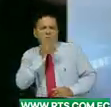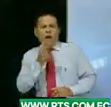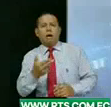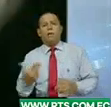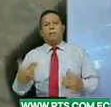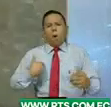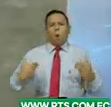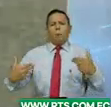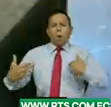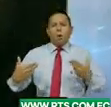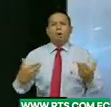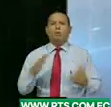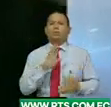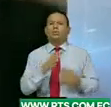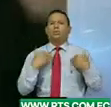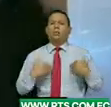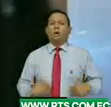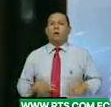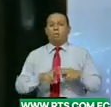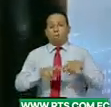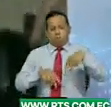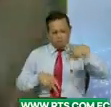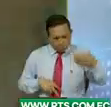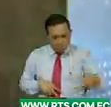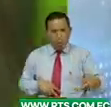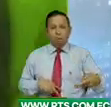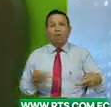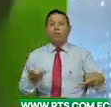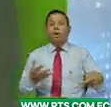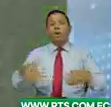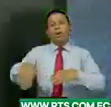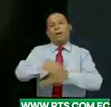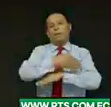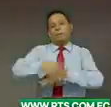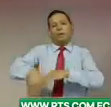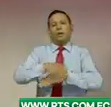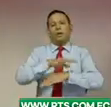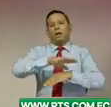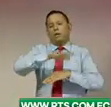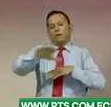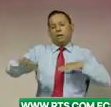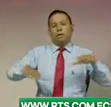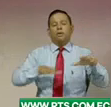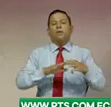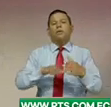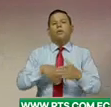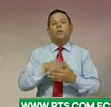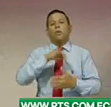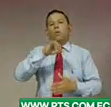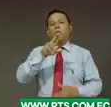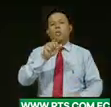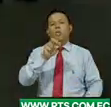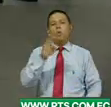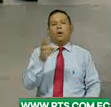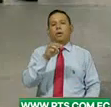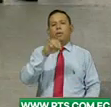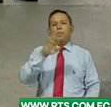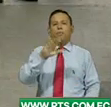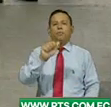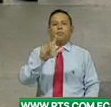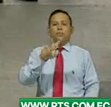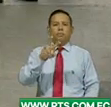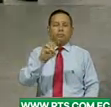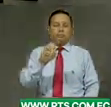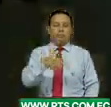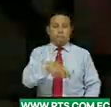Su cuerpo quedó tendido sobre la vía principal de la cooperativa Juan Montalvo. Una amplia mancha de sangre marcó el sitio